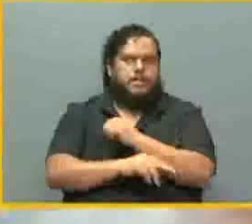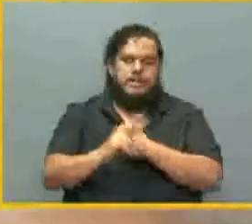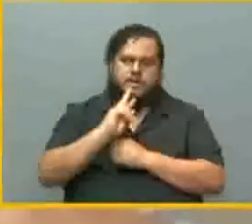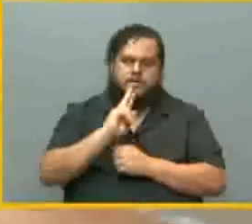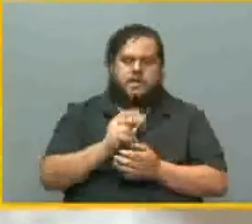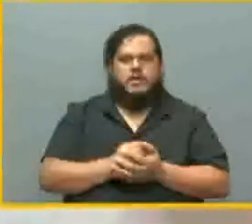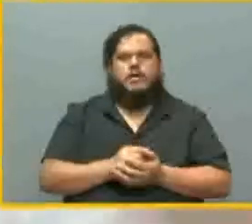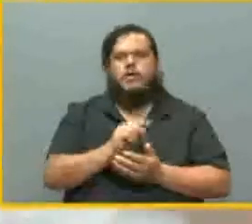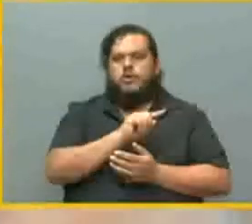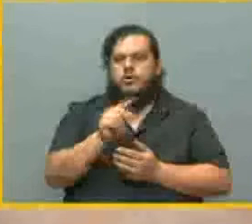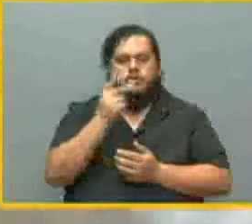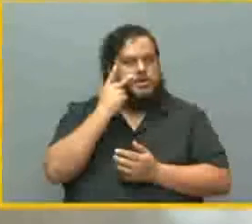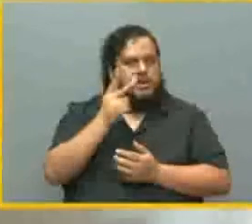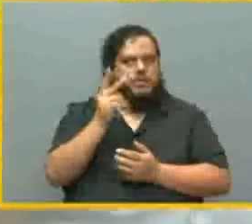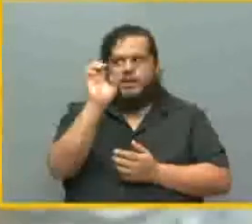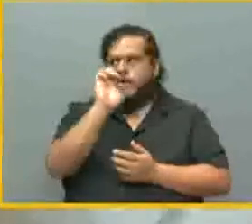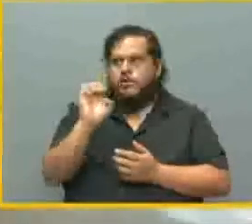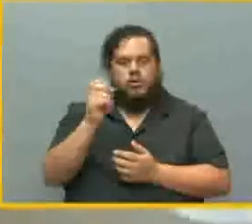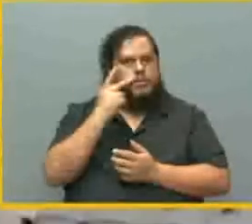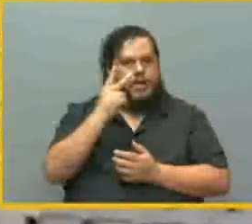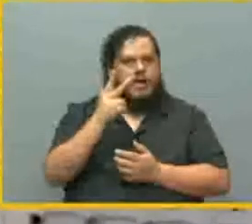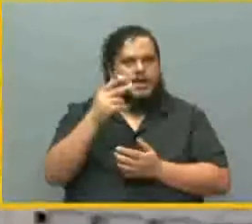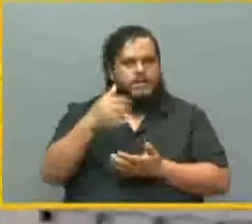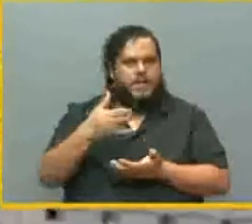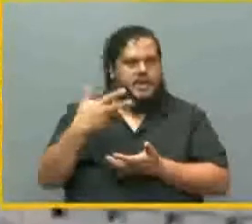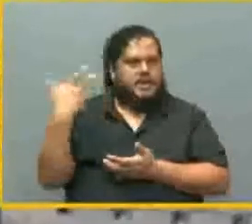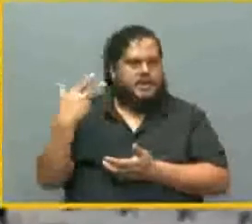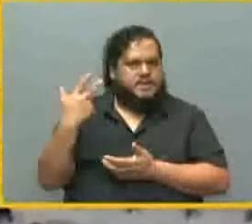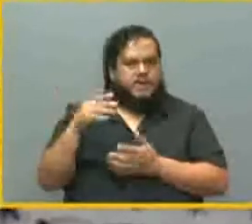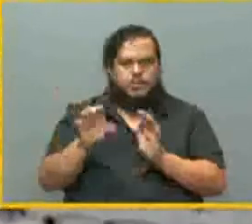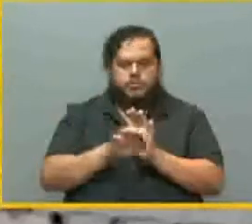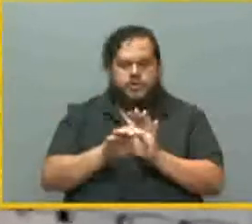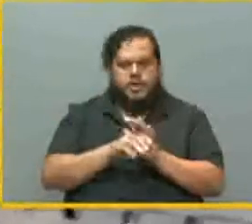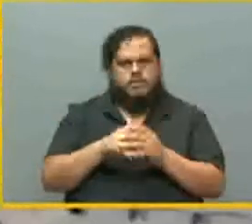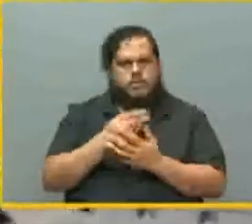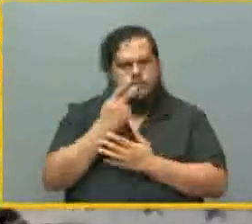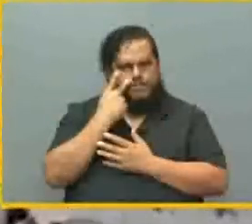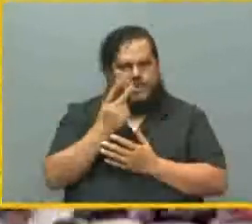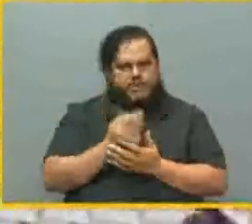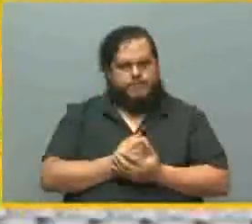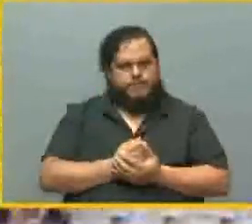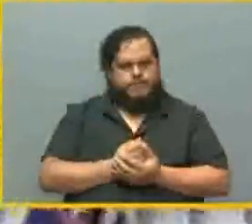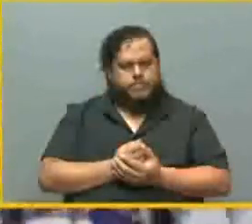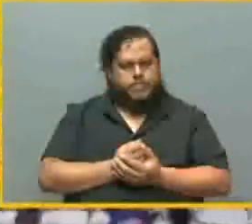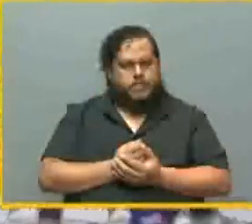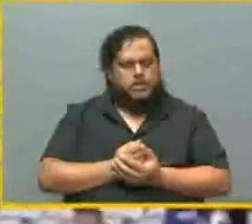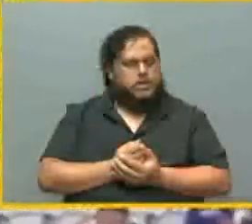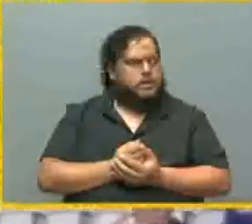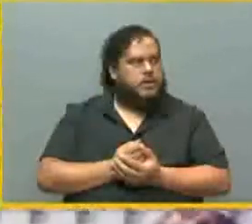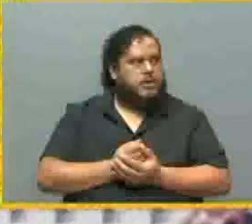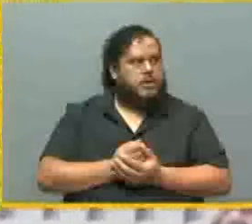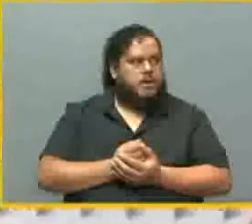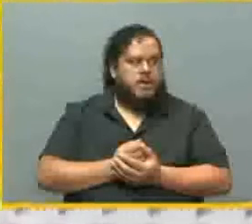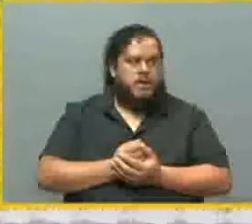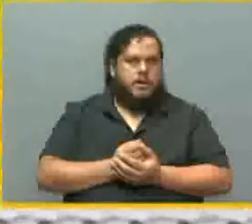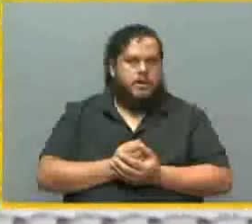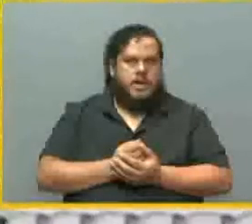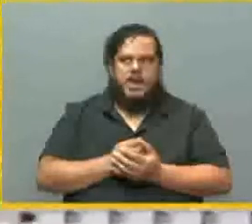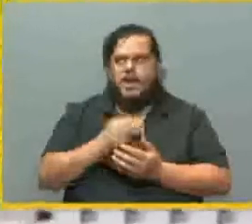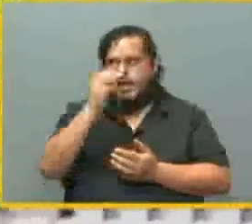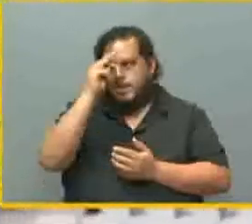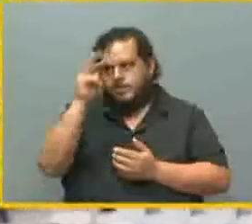ustedes ven en europa en la champions por ejemplo en este y en